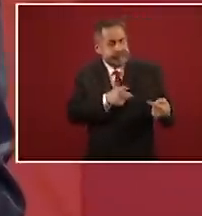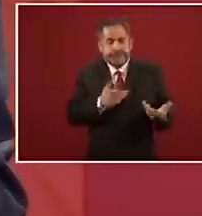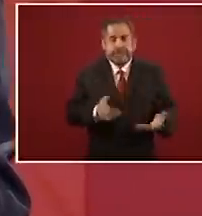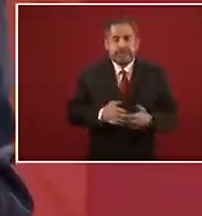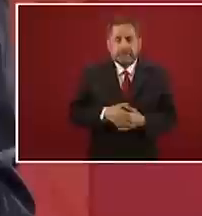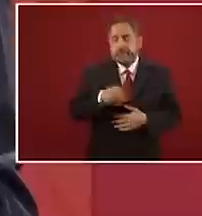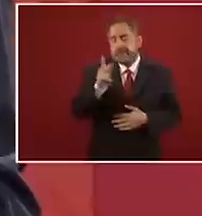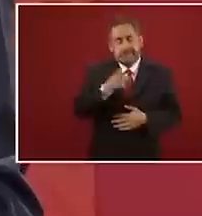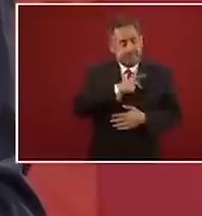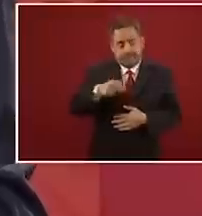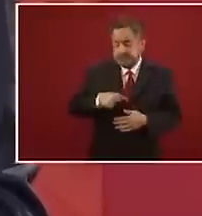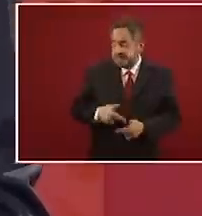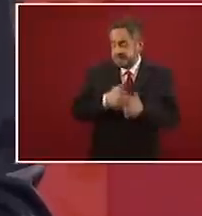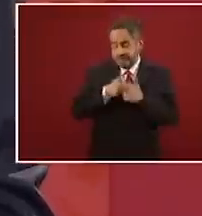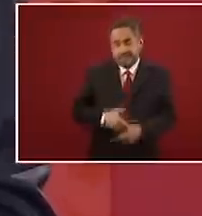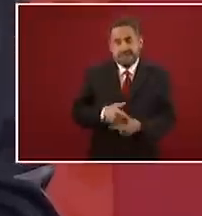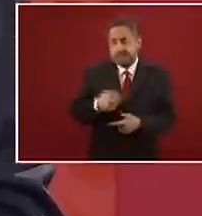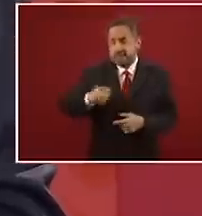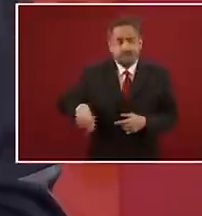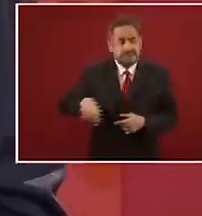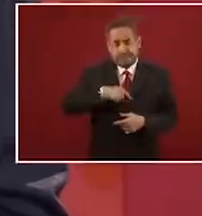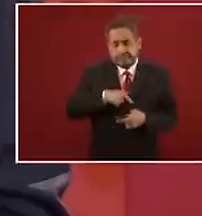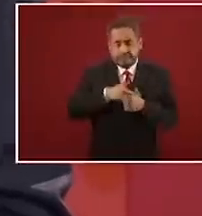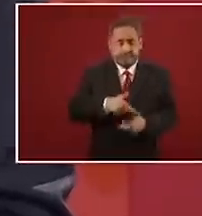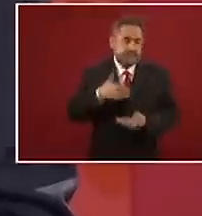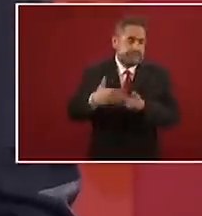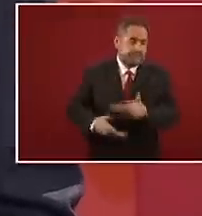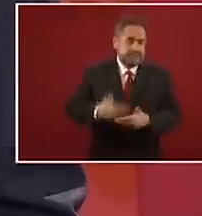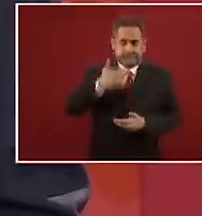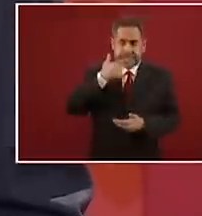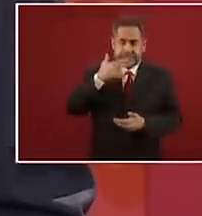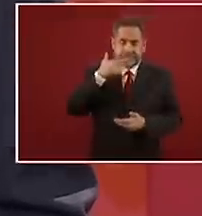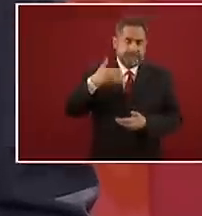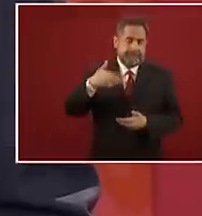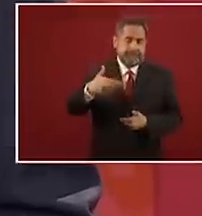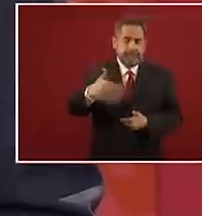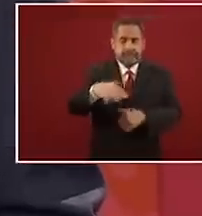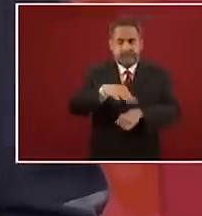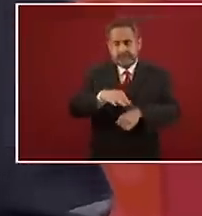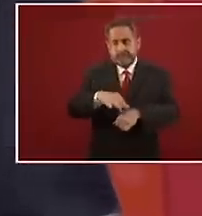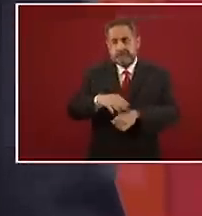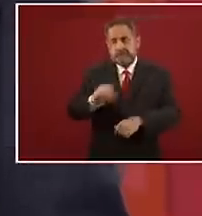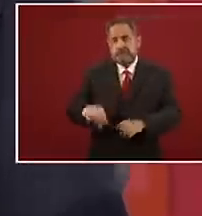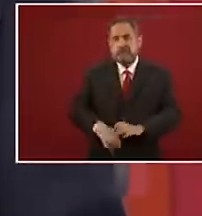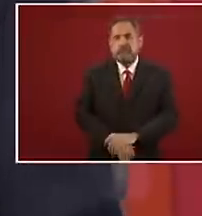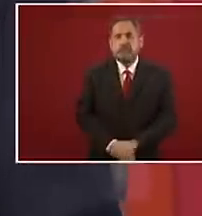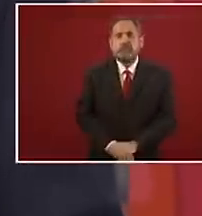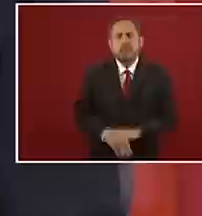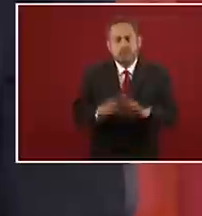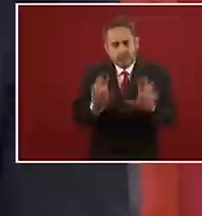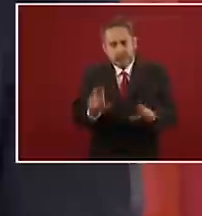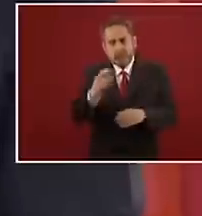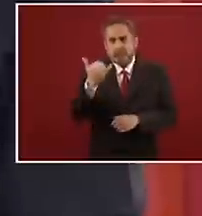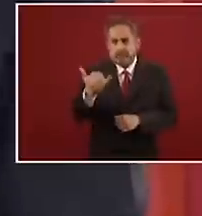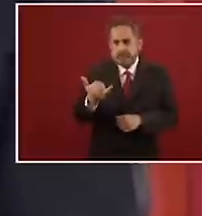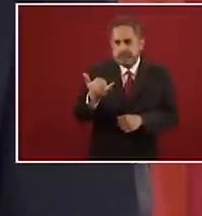pero tenemos que garantizar que mejore el sistema de salud pública. Bueno,